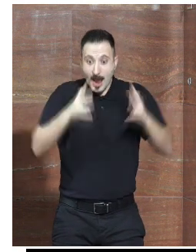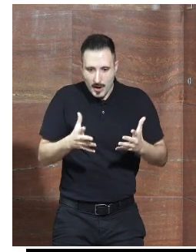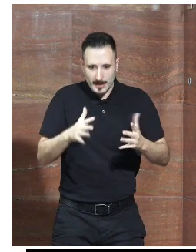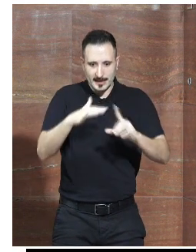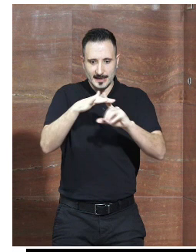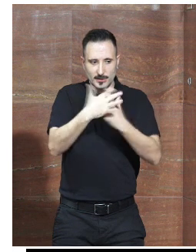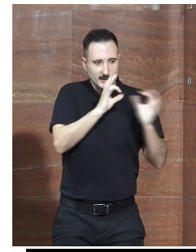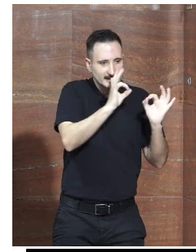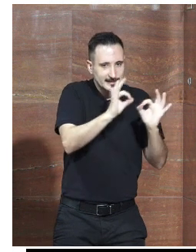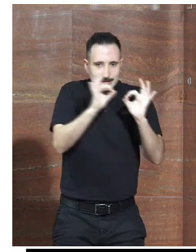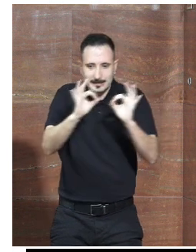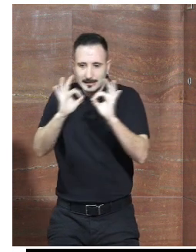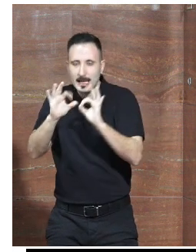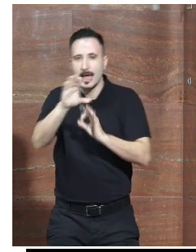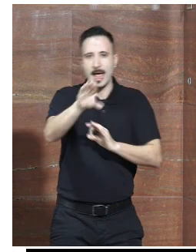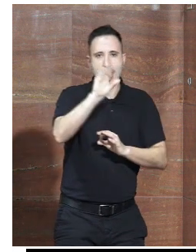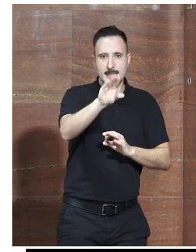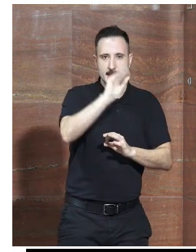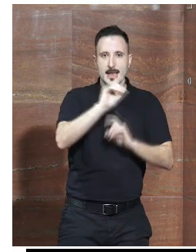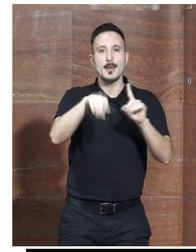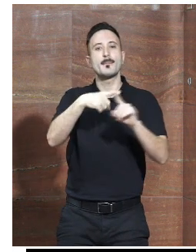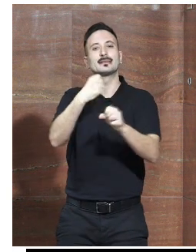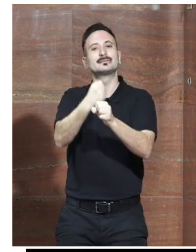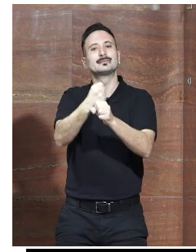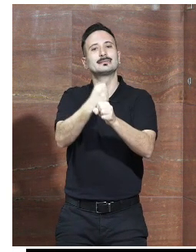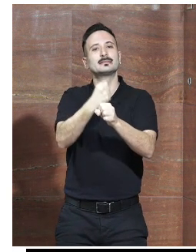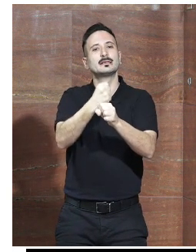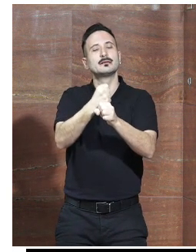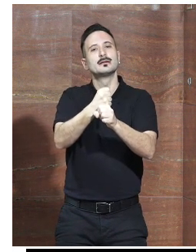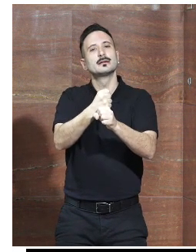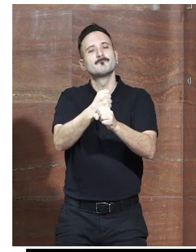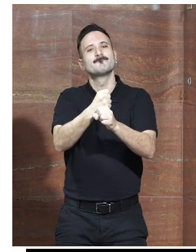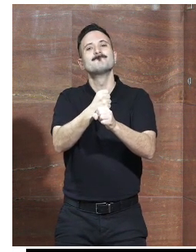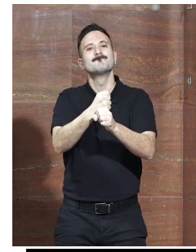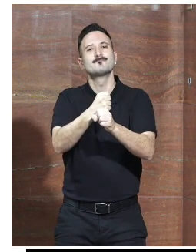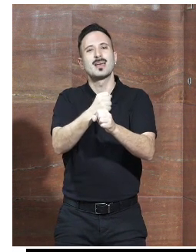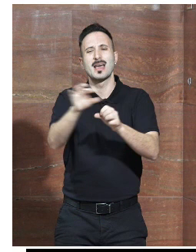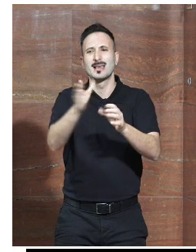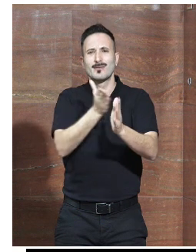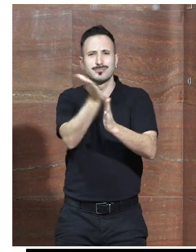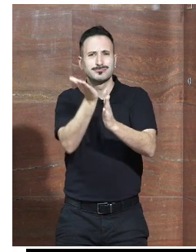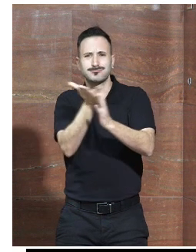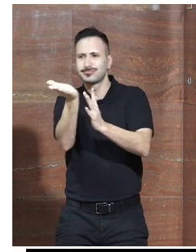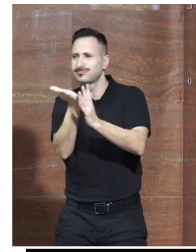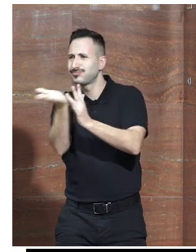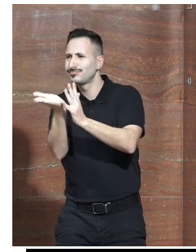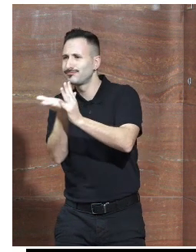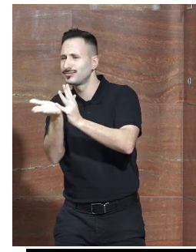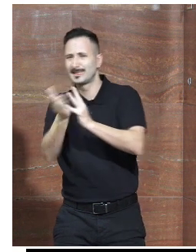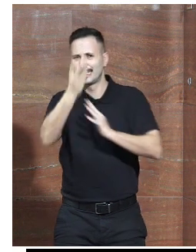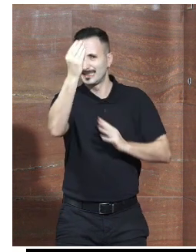especificidad y tratar de trabajar en la medida de lo posible con la mayor cantidad de posibilidades intelectuales,